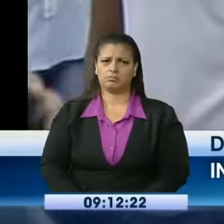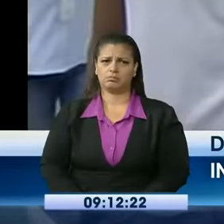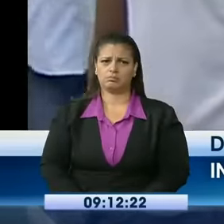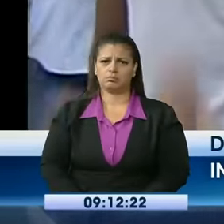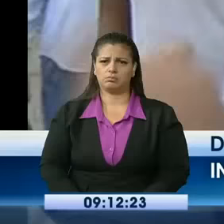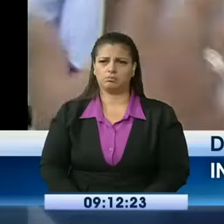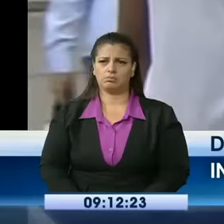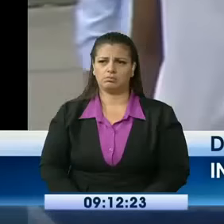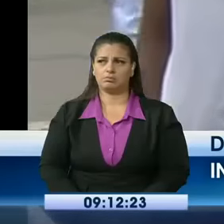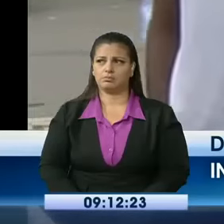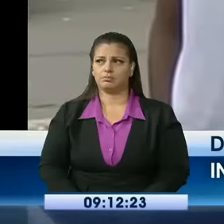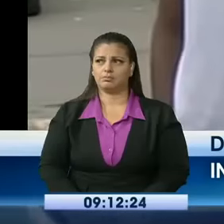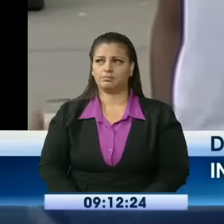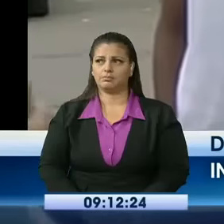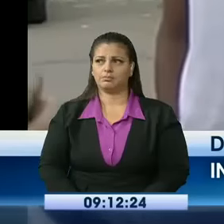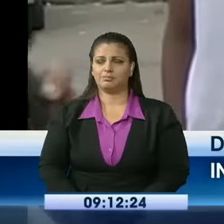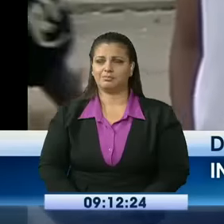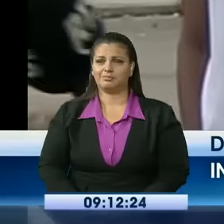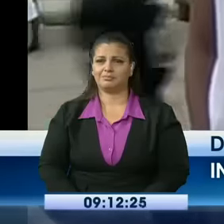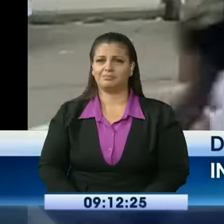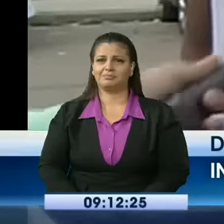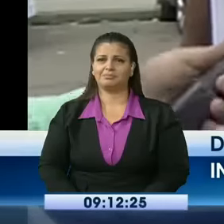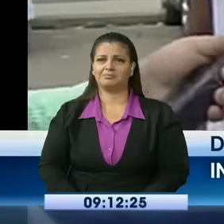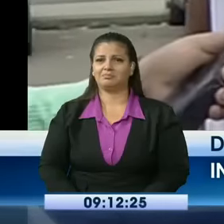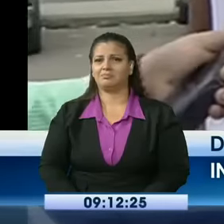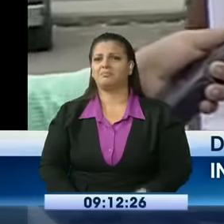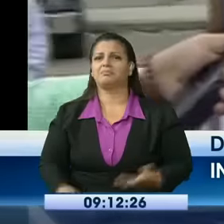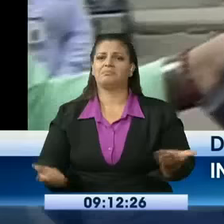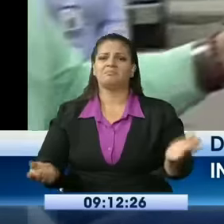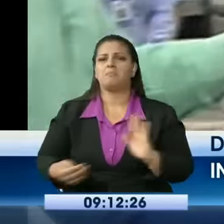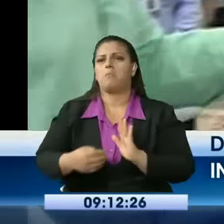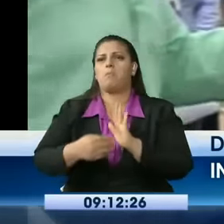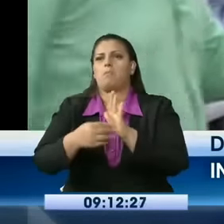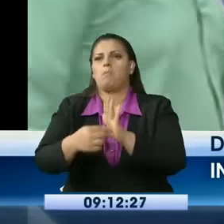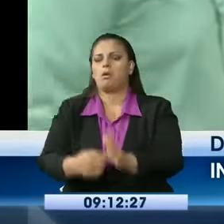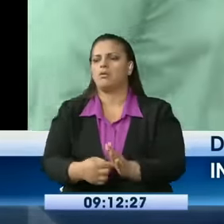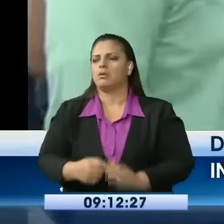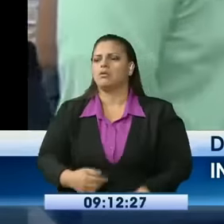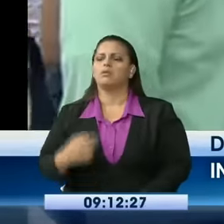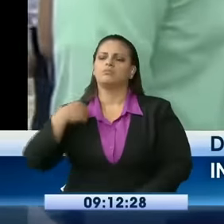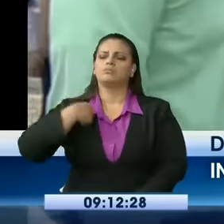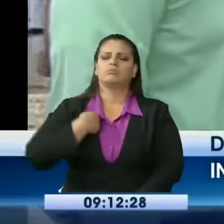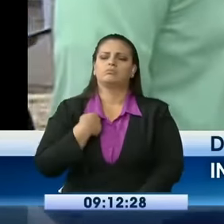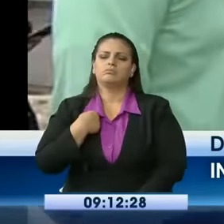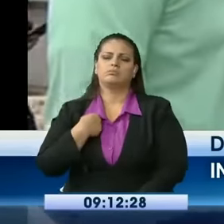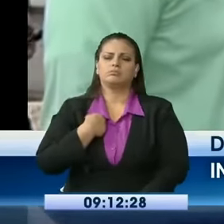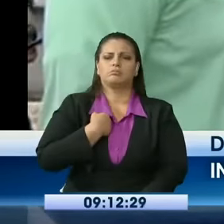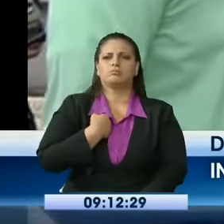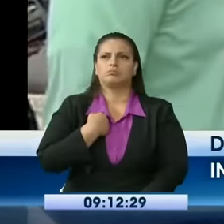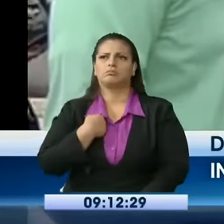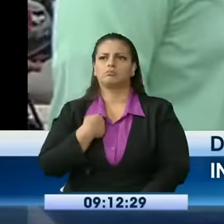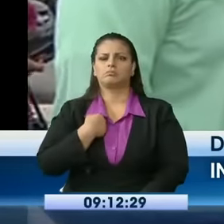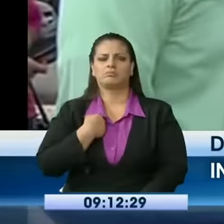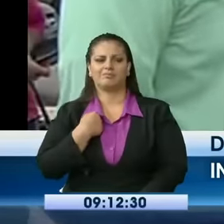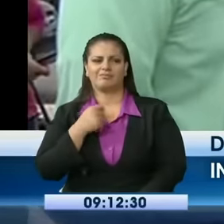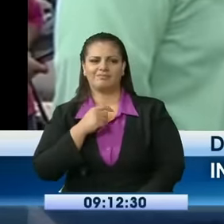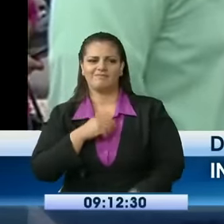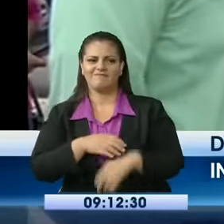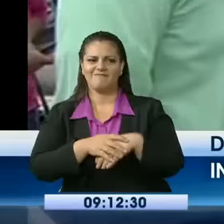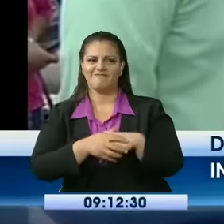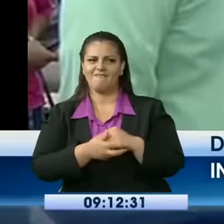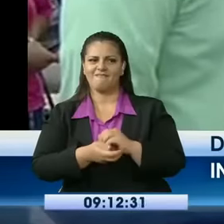Antes, por ejemplo, usted salía con una funda, un bolso, un paquete, una cartera. Claro, ese era el miedo, que uno va con su carterita, entonces ellos han de pensar, no, ahí llevan las cosas y